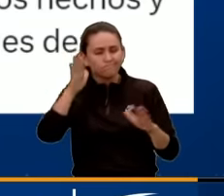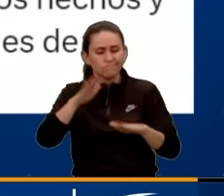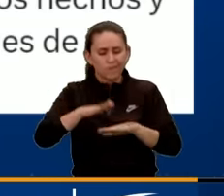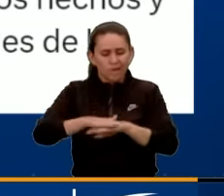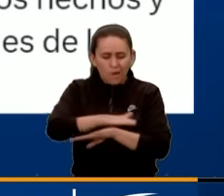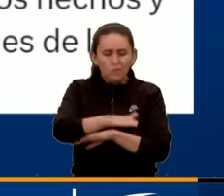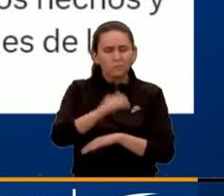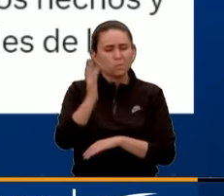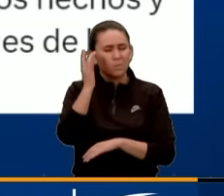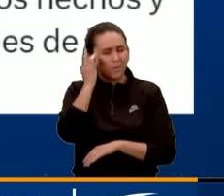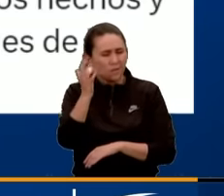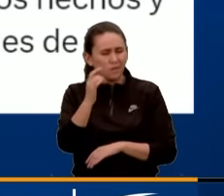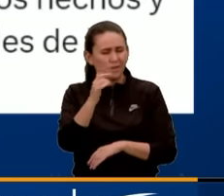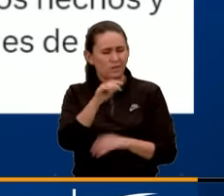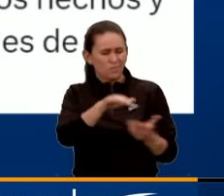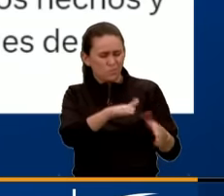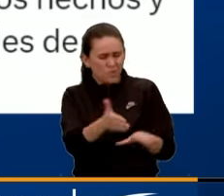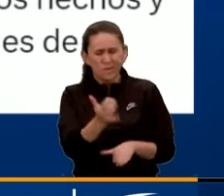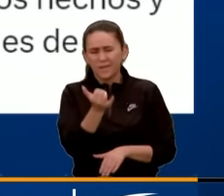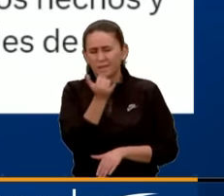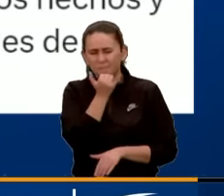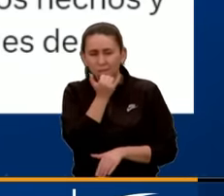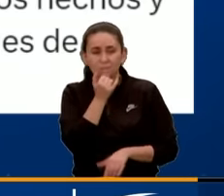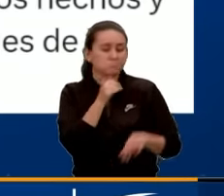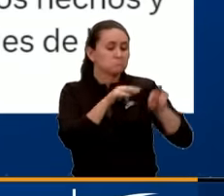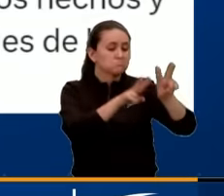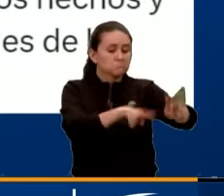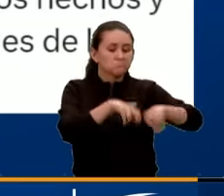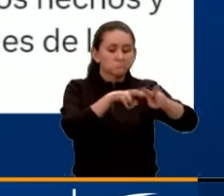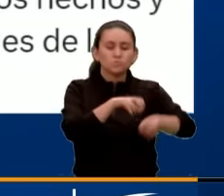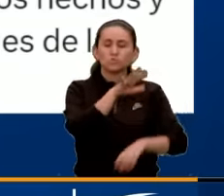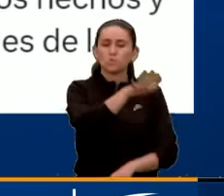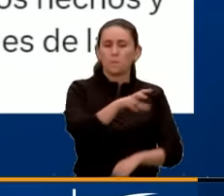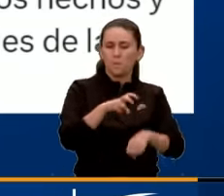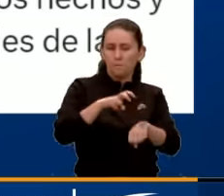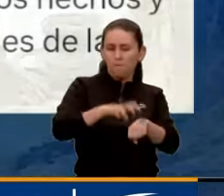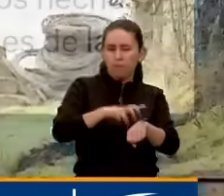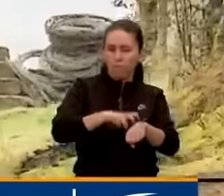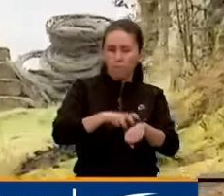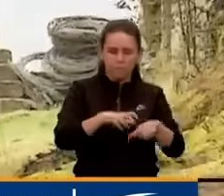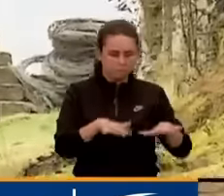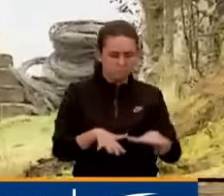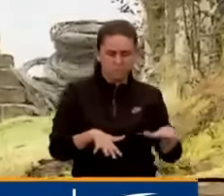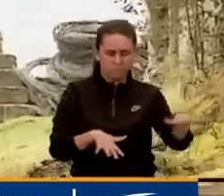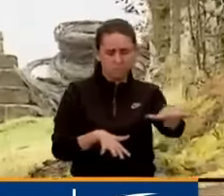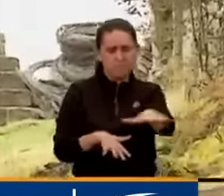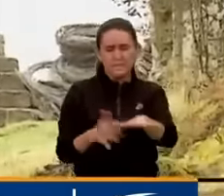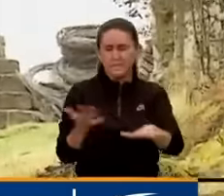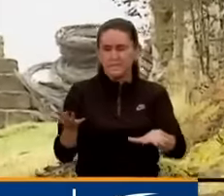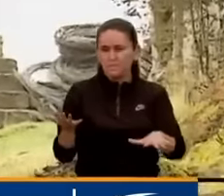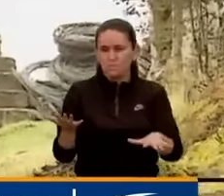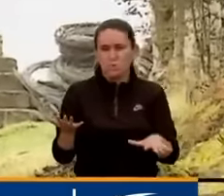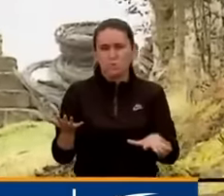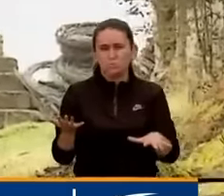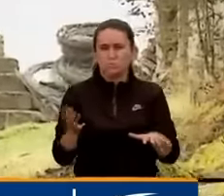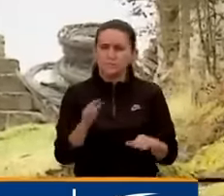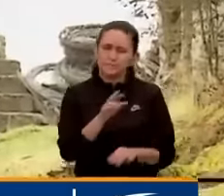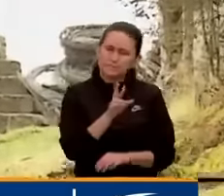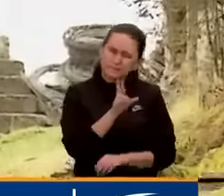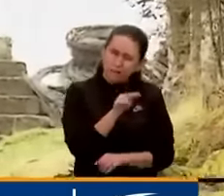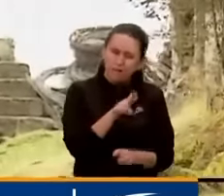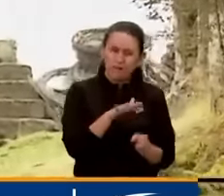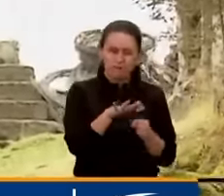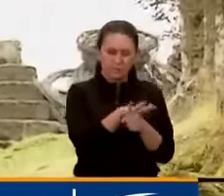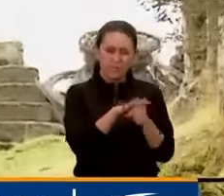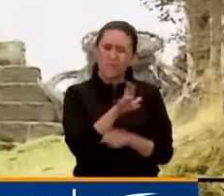la muerte, pues fue encontrado en un cultivo de papa en unas condiciones muy raras,